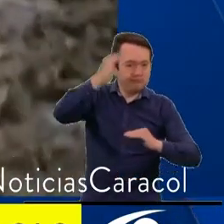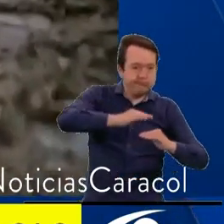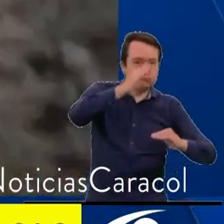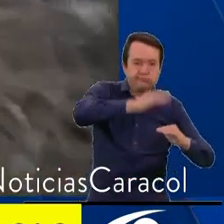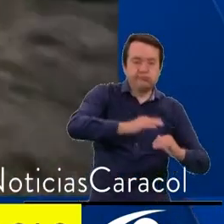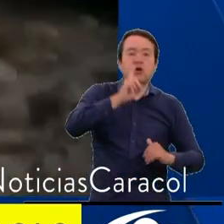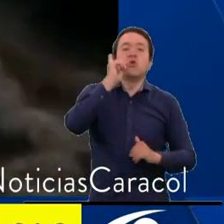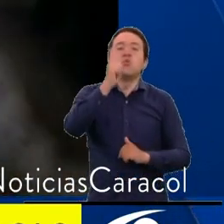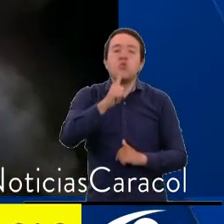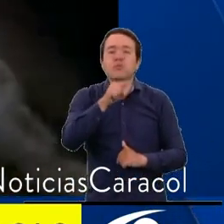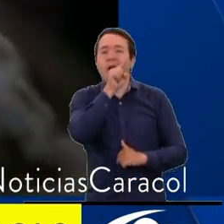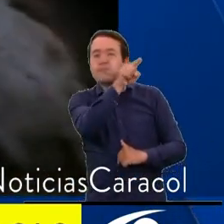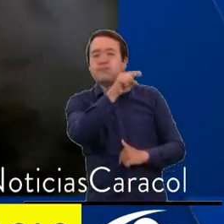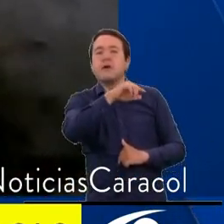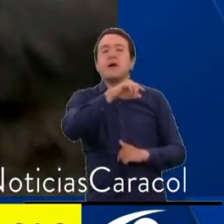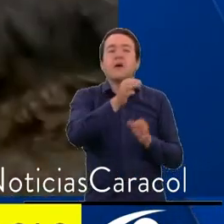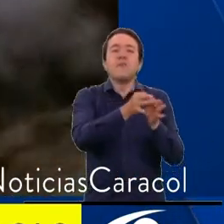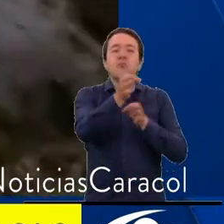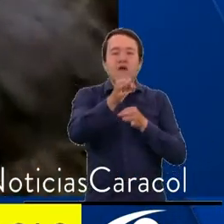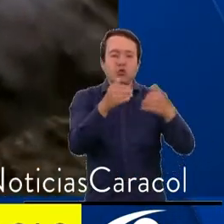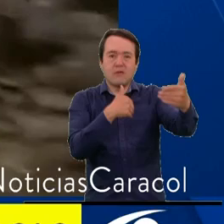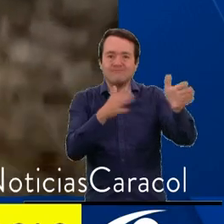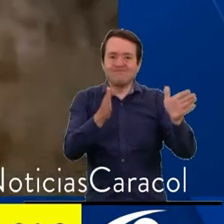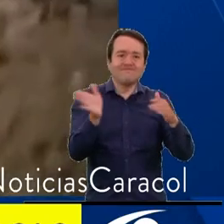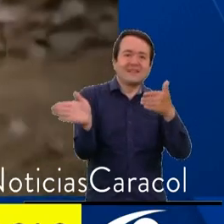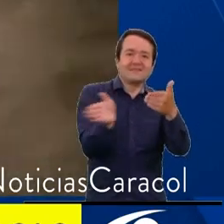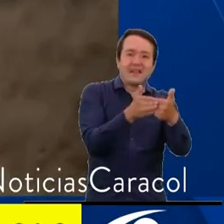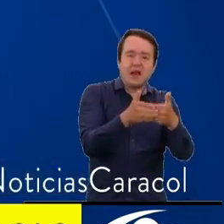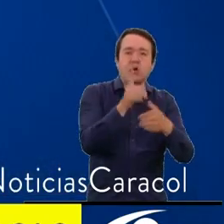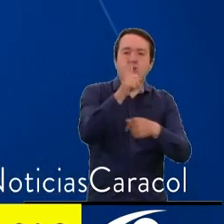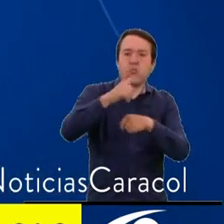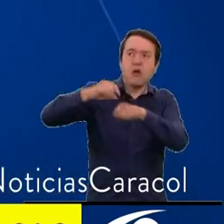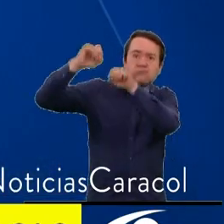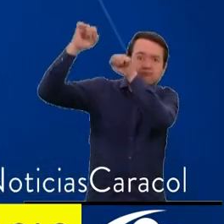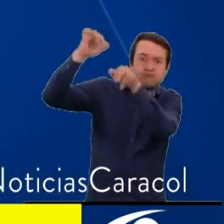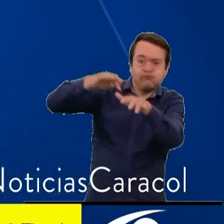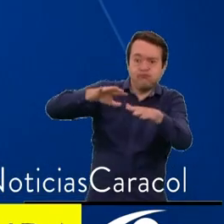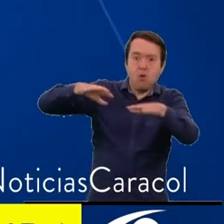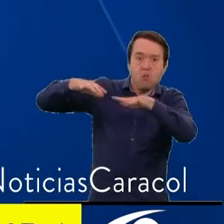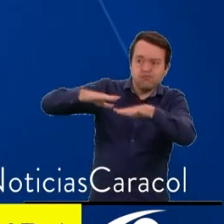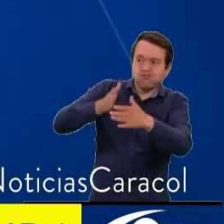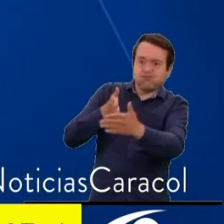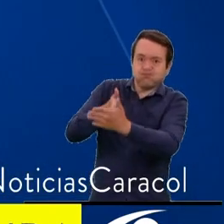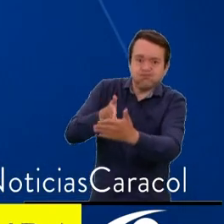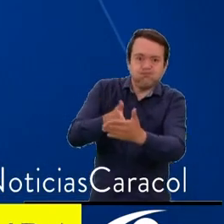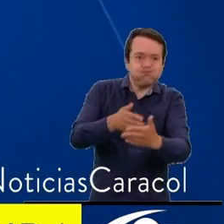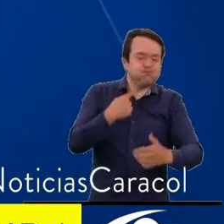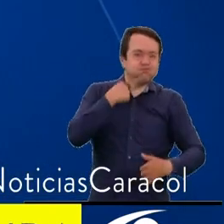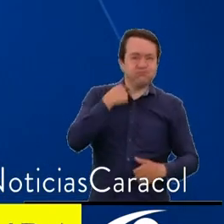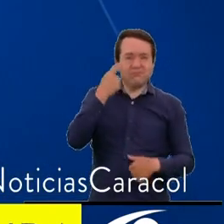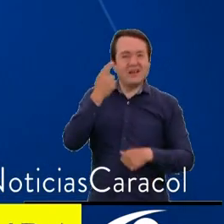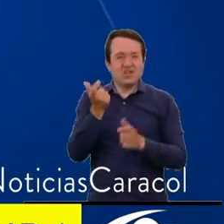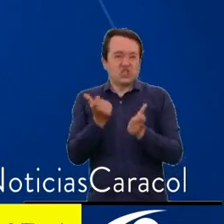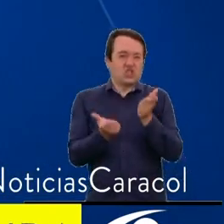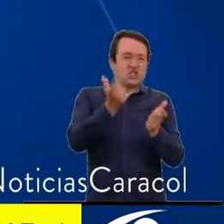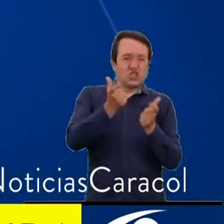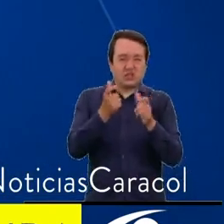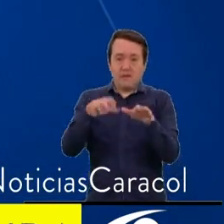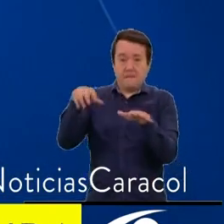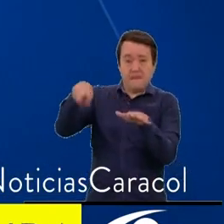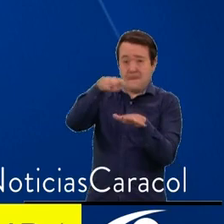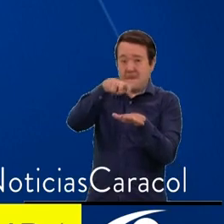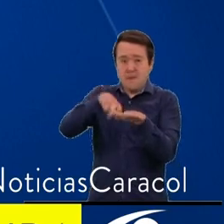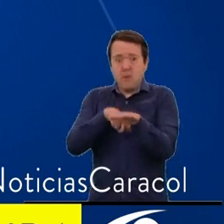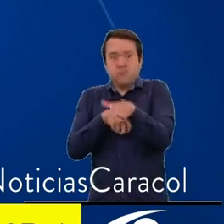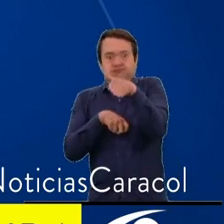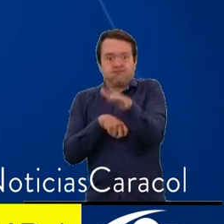el municipio, teniendo en cuenta las fuertes lluvias. Las chivas llenas de campesinos no dejan de llegar al casco